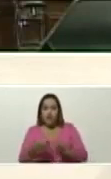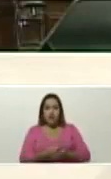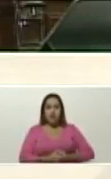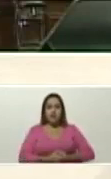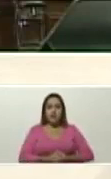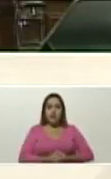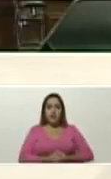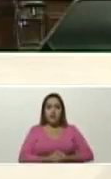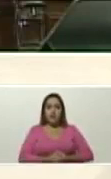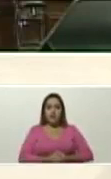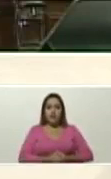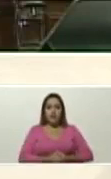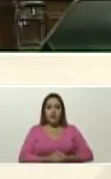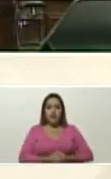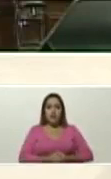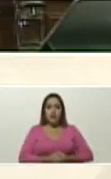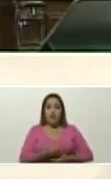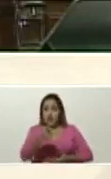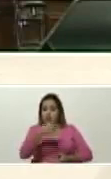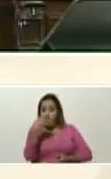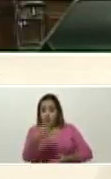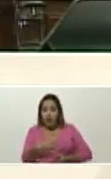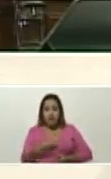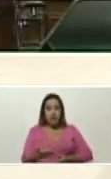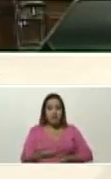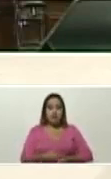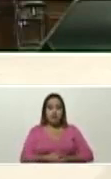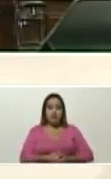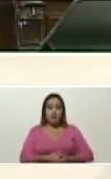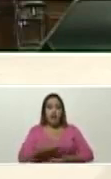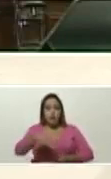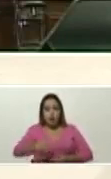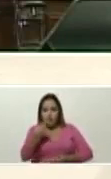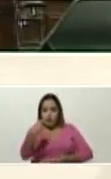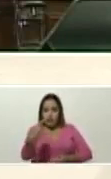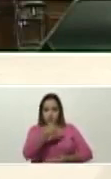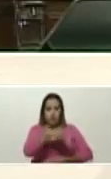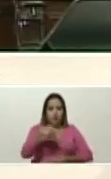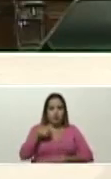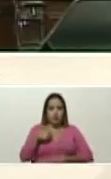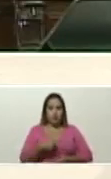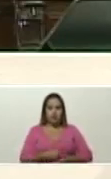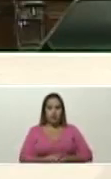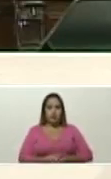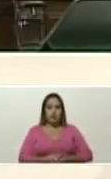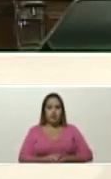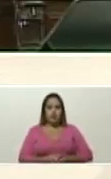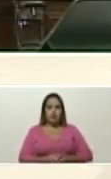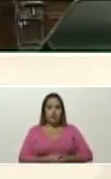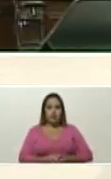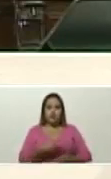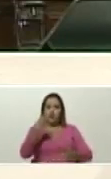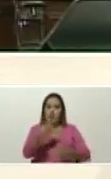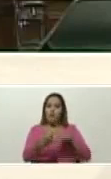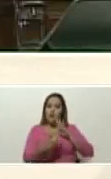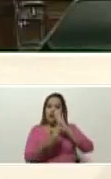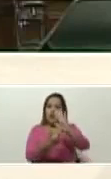la Guanábana? Es la verdad. Y la podemos decir nosotros. Y tenemos que enarbolarla